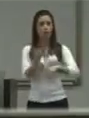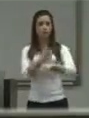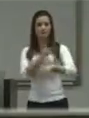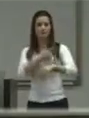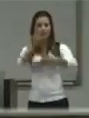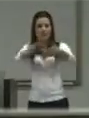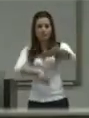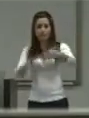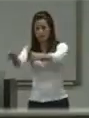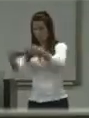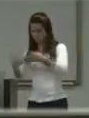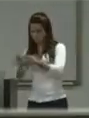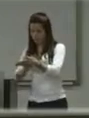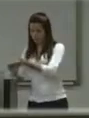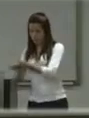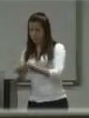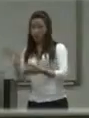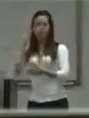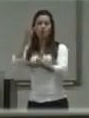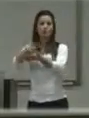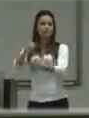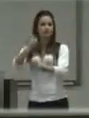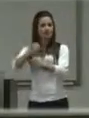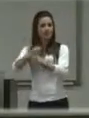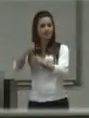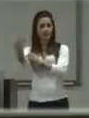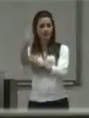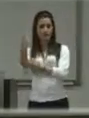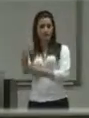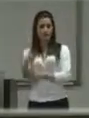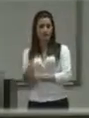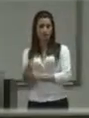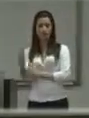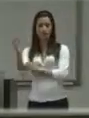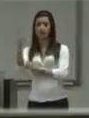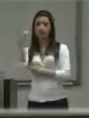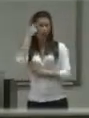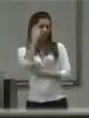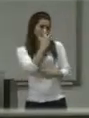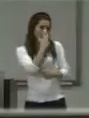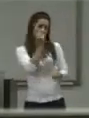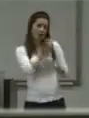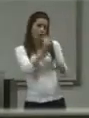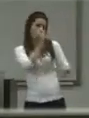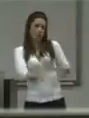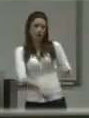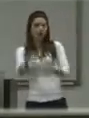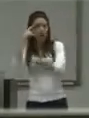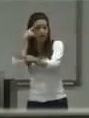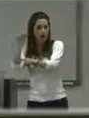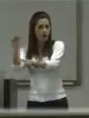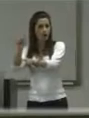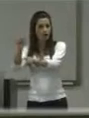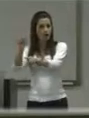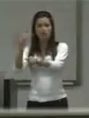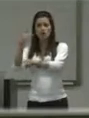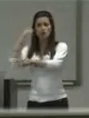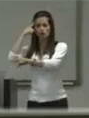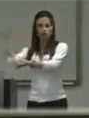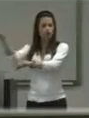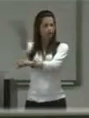el resto de mis compañeros en donde si voy a una entrevista de trabajo y no van a pensar que yo no puedo hacer el trabajo porque soy ciega la discapacidad va